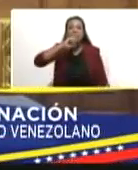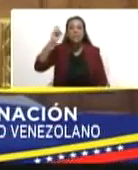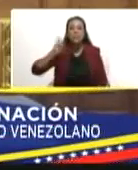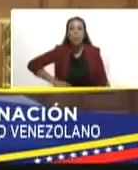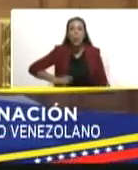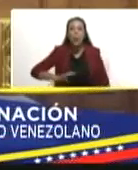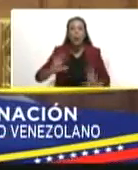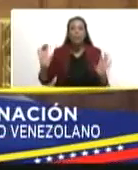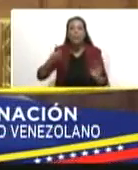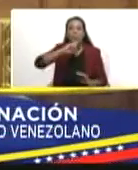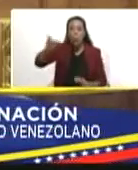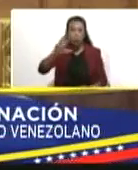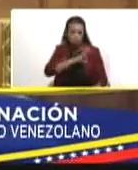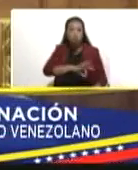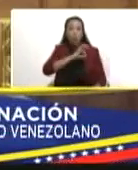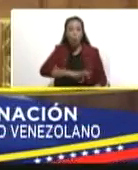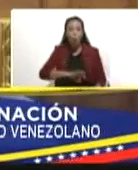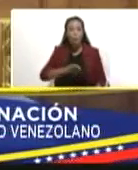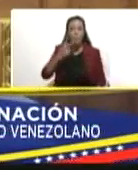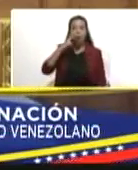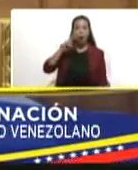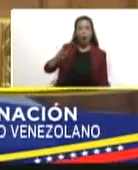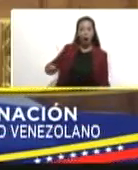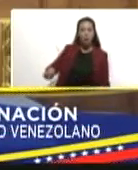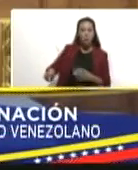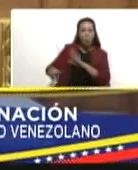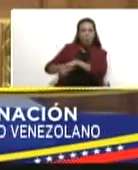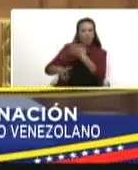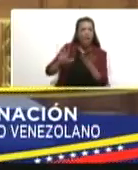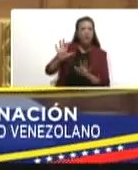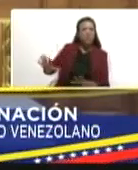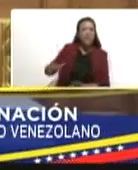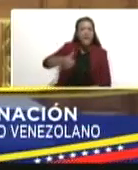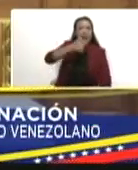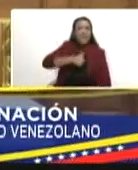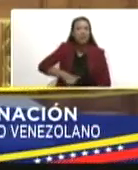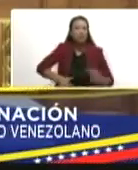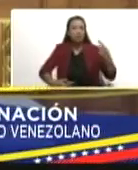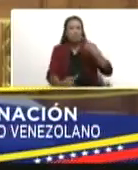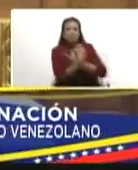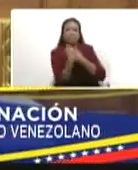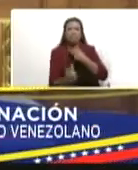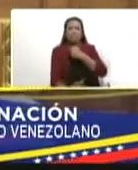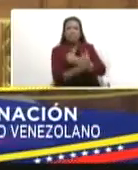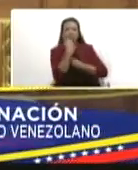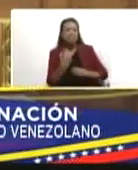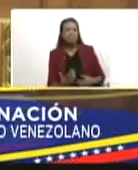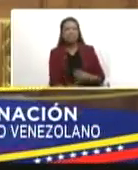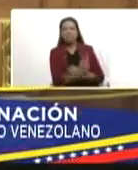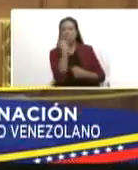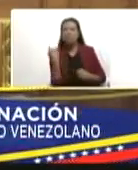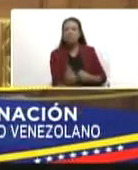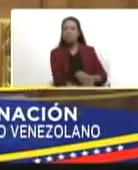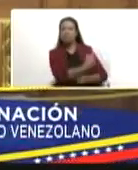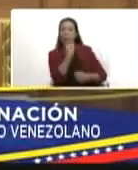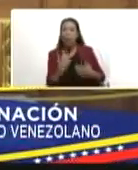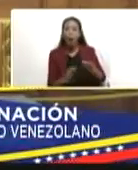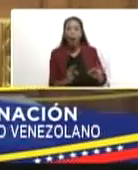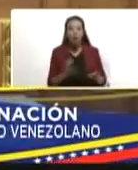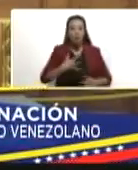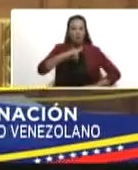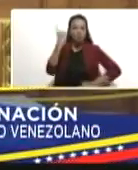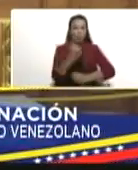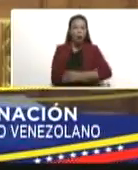latinoamericanista somos un faro moral resistiendo a un imperio de muerte que usa sus